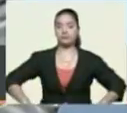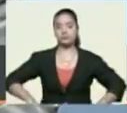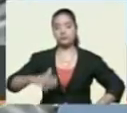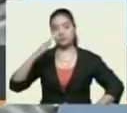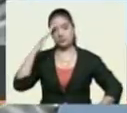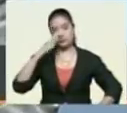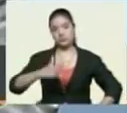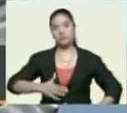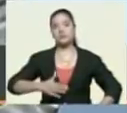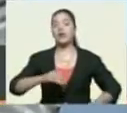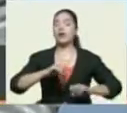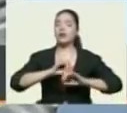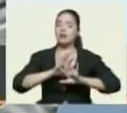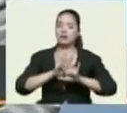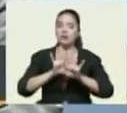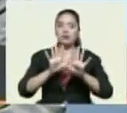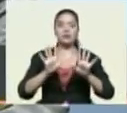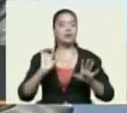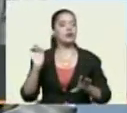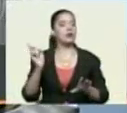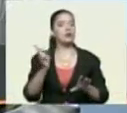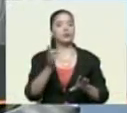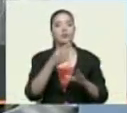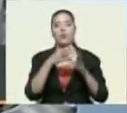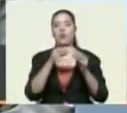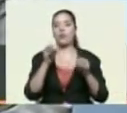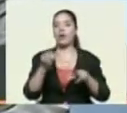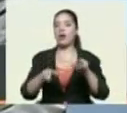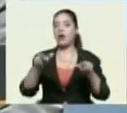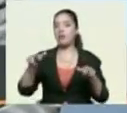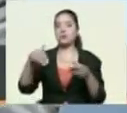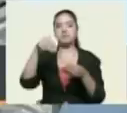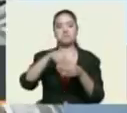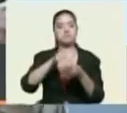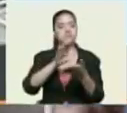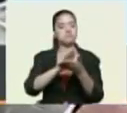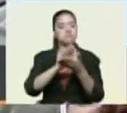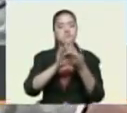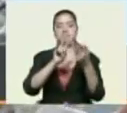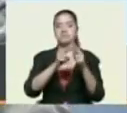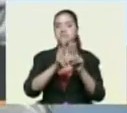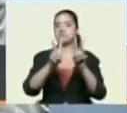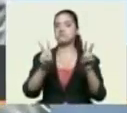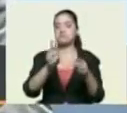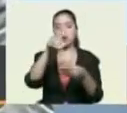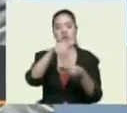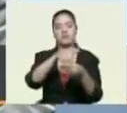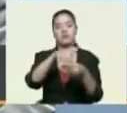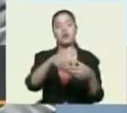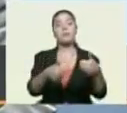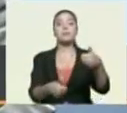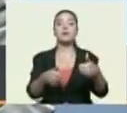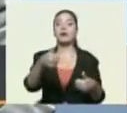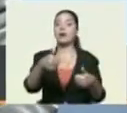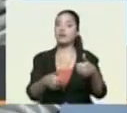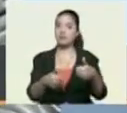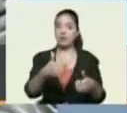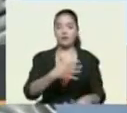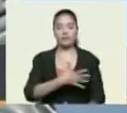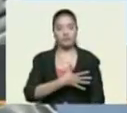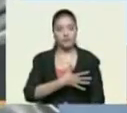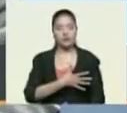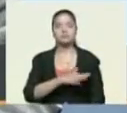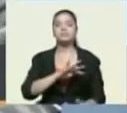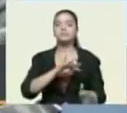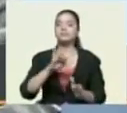Bolivariana y, por supuesto, a todos los electores que salieron de manera pacífica a dar su voto por el candidato de su preferencia.